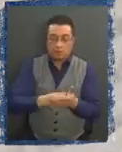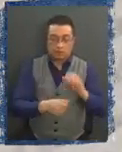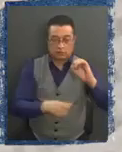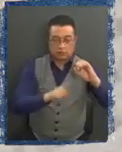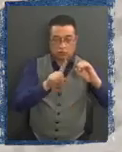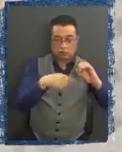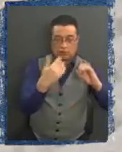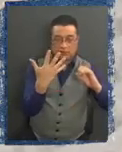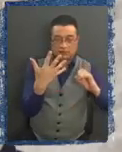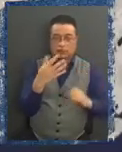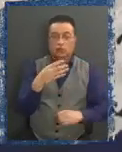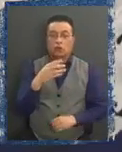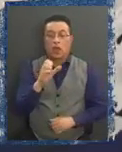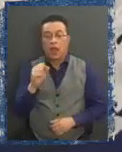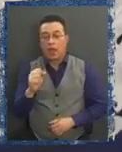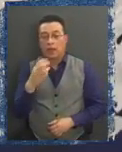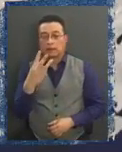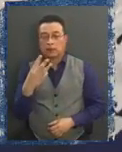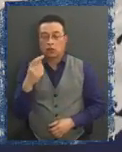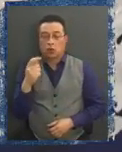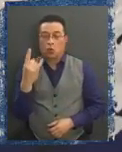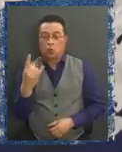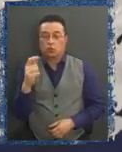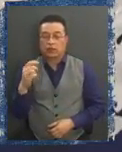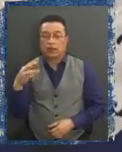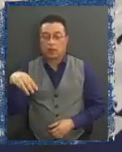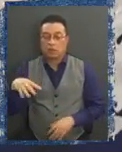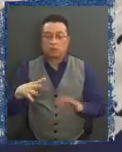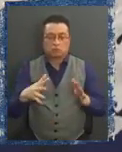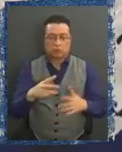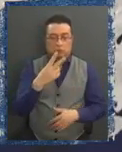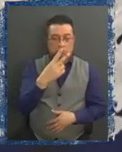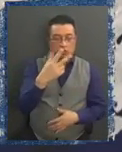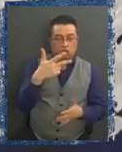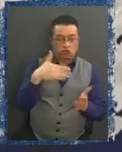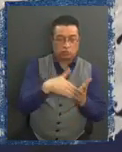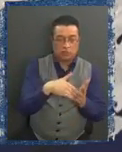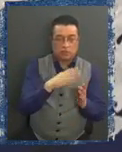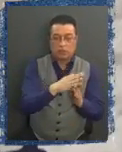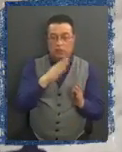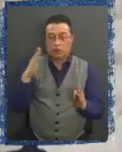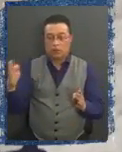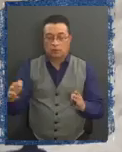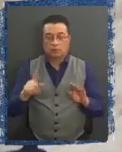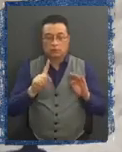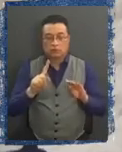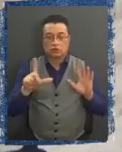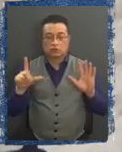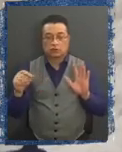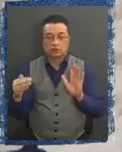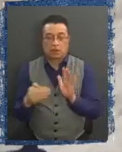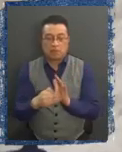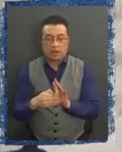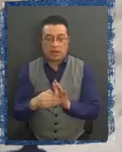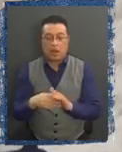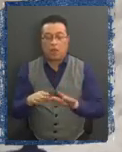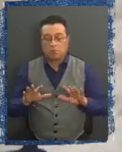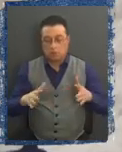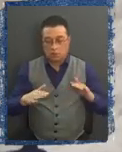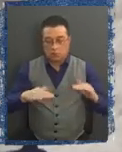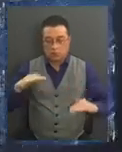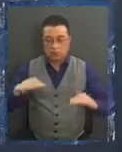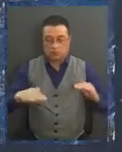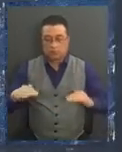0,5 a 3 UTM, es decir, entre 28.000 y 170.000 pesos aproximadamente.